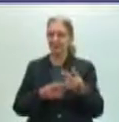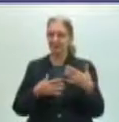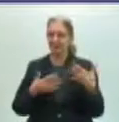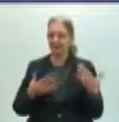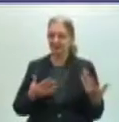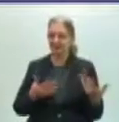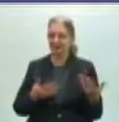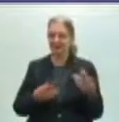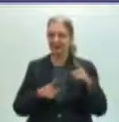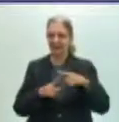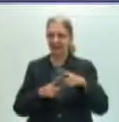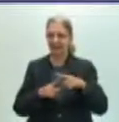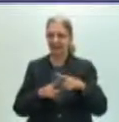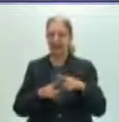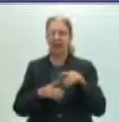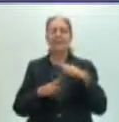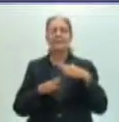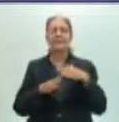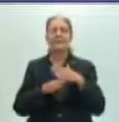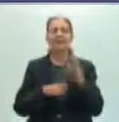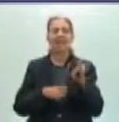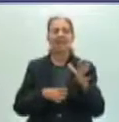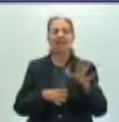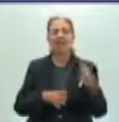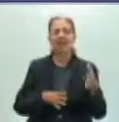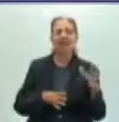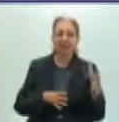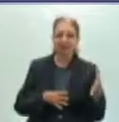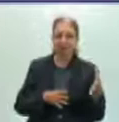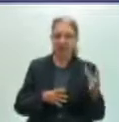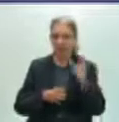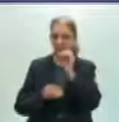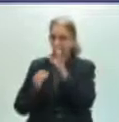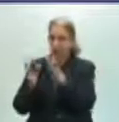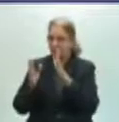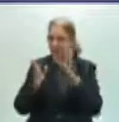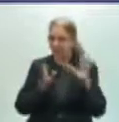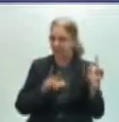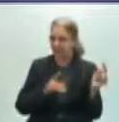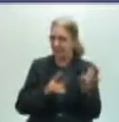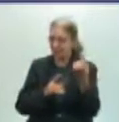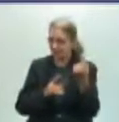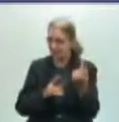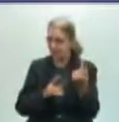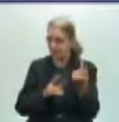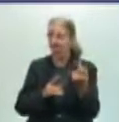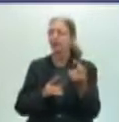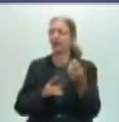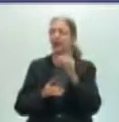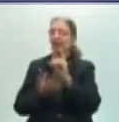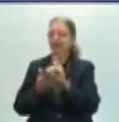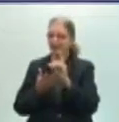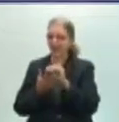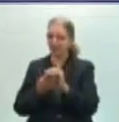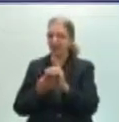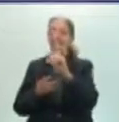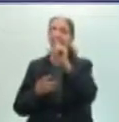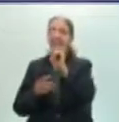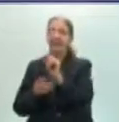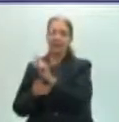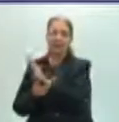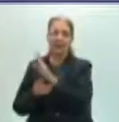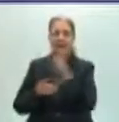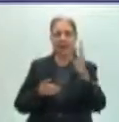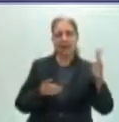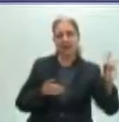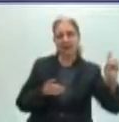determinar la mediana. Debían haber organizado los datos o de menor a mayor o de